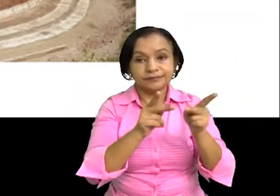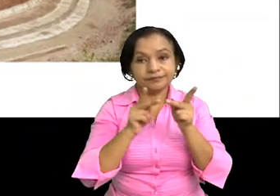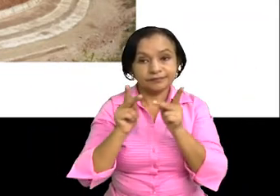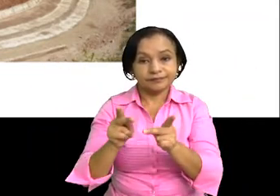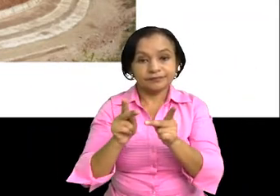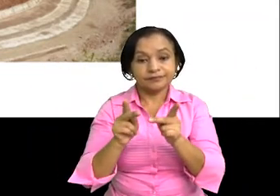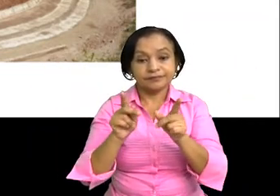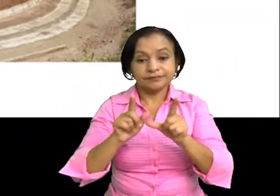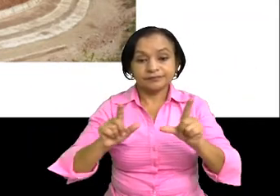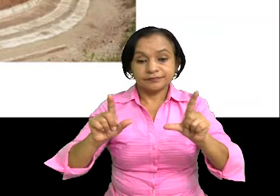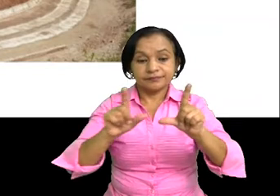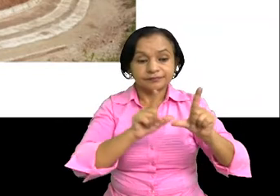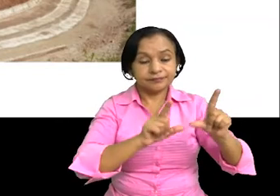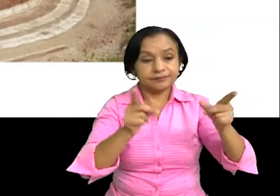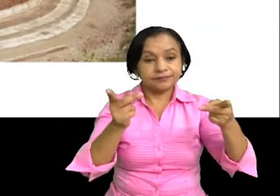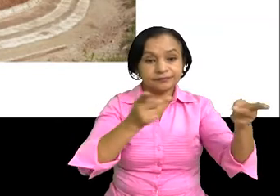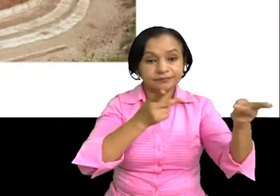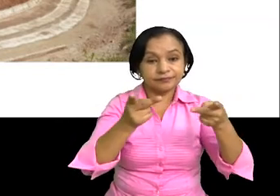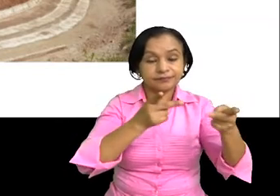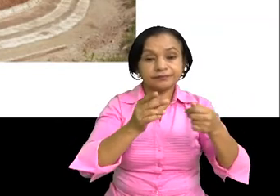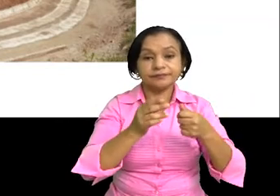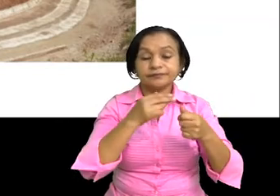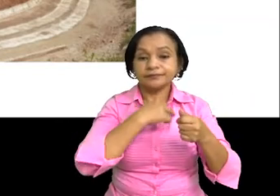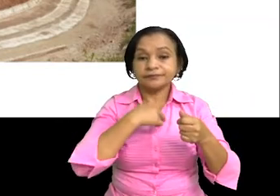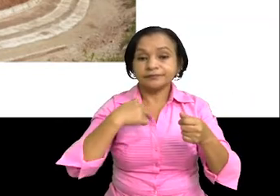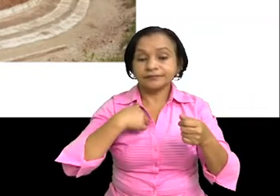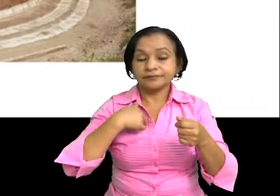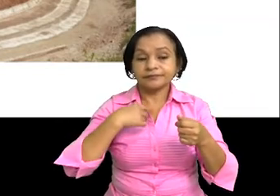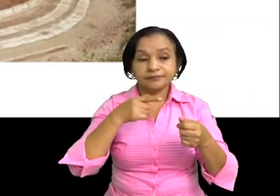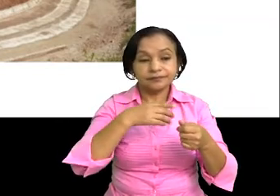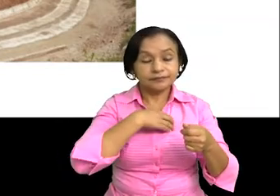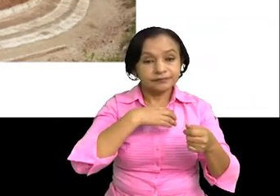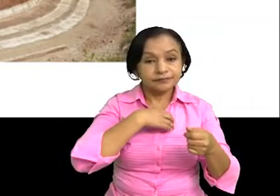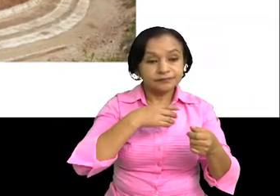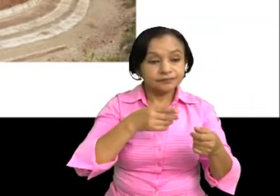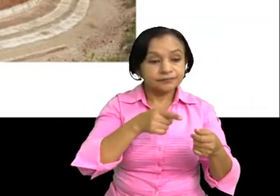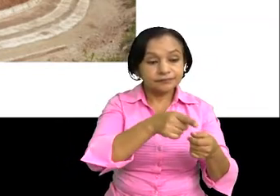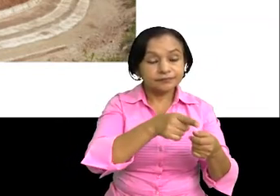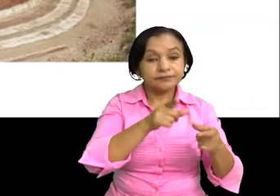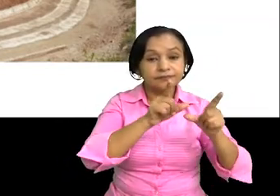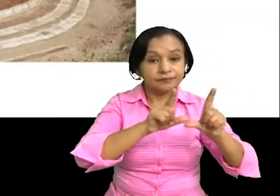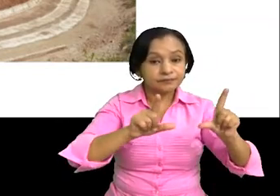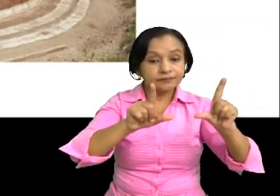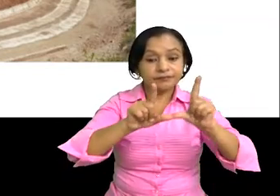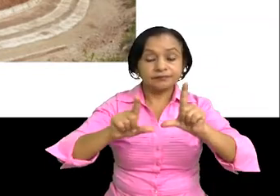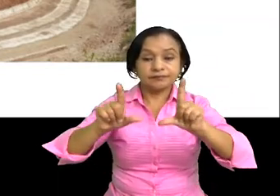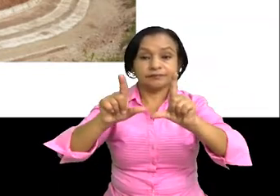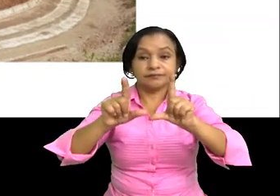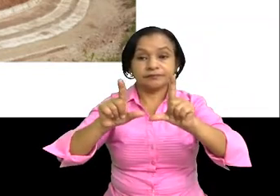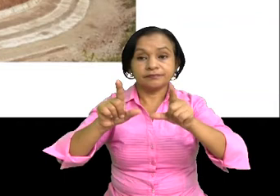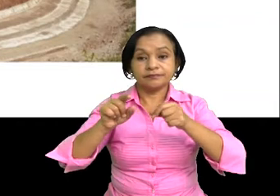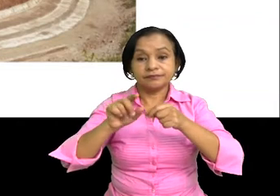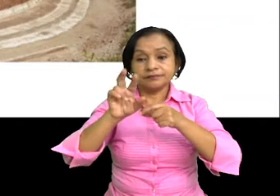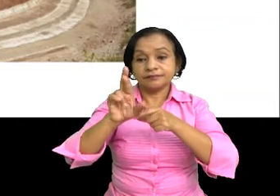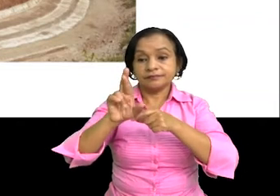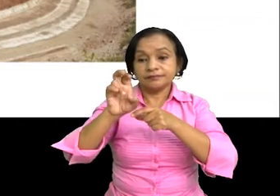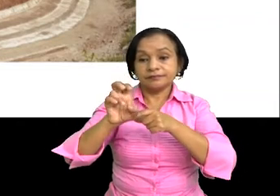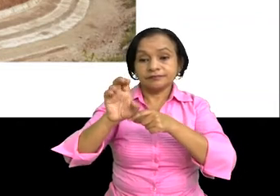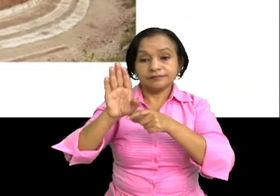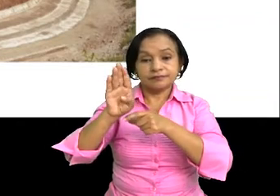esas comarcas. Estas obras las hemos llevado prácticamente desde el sector de la comarca La